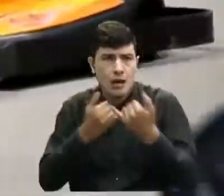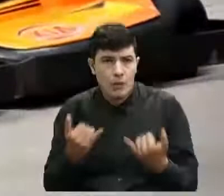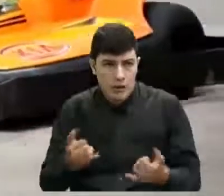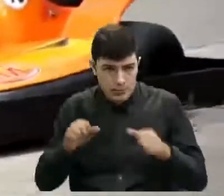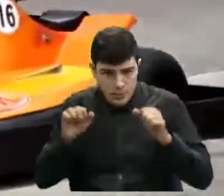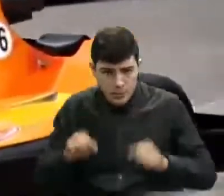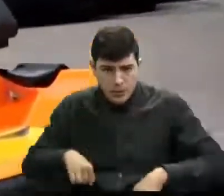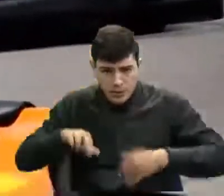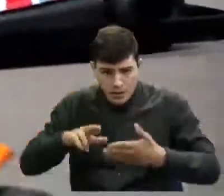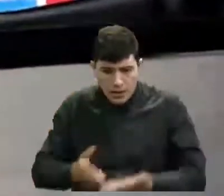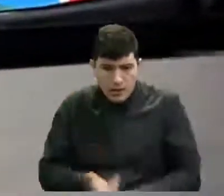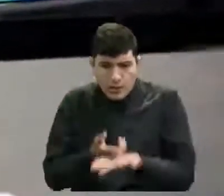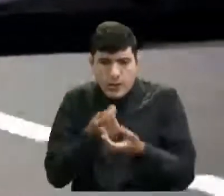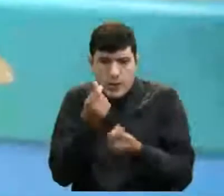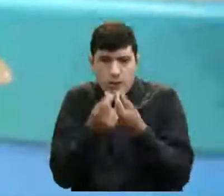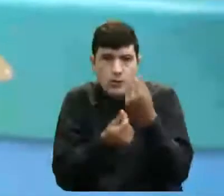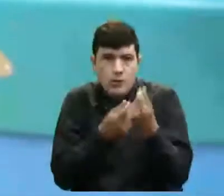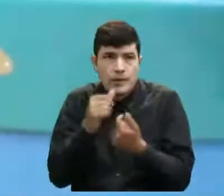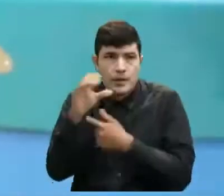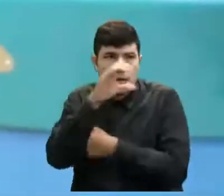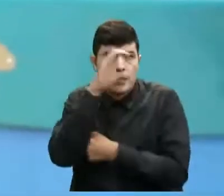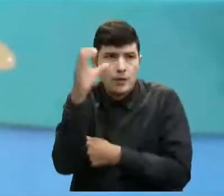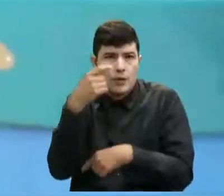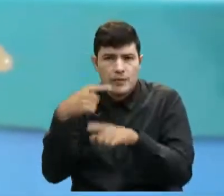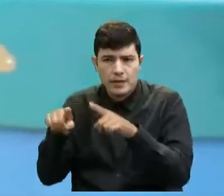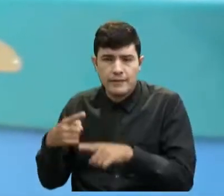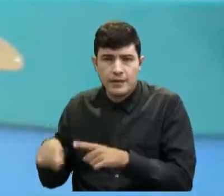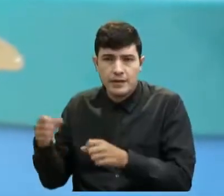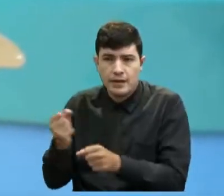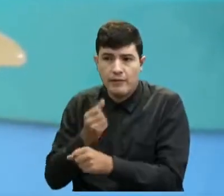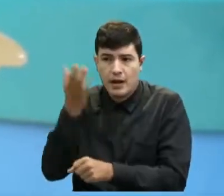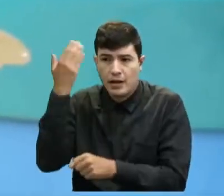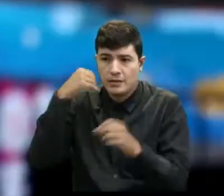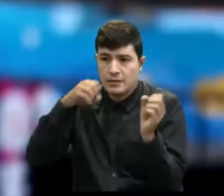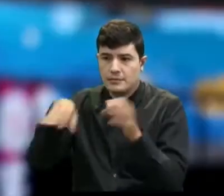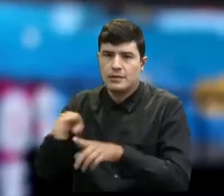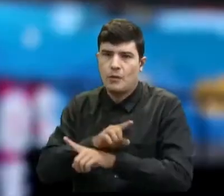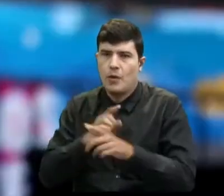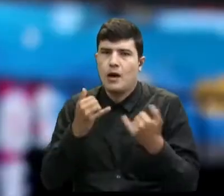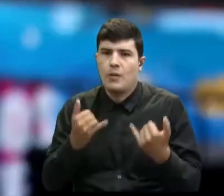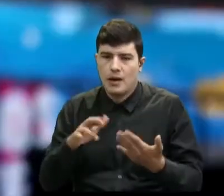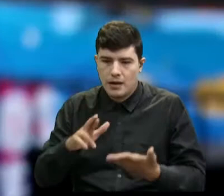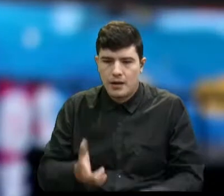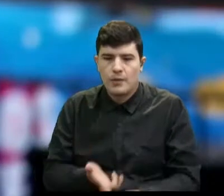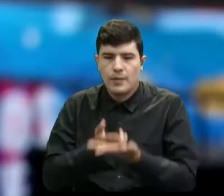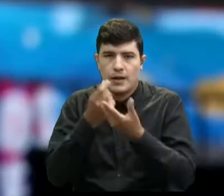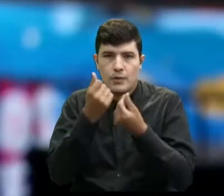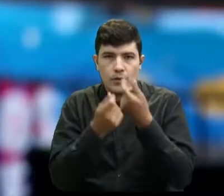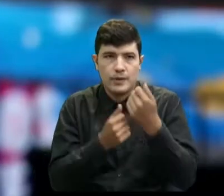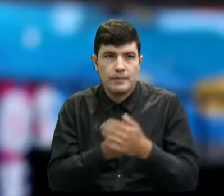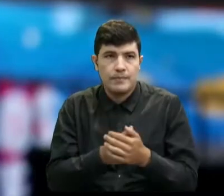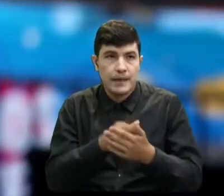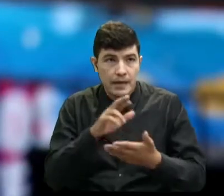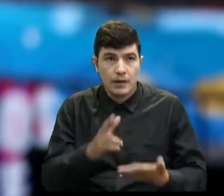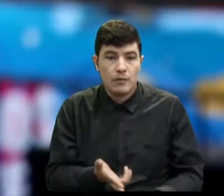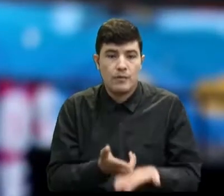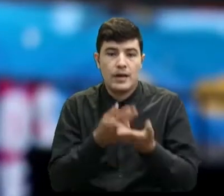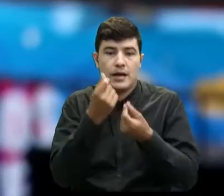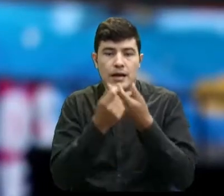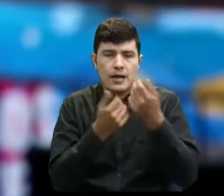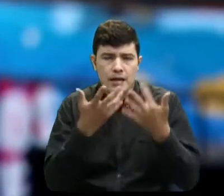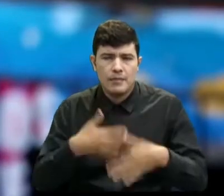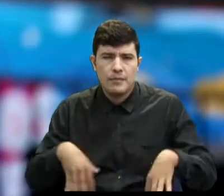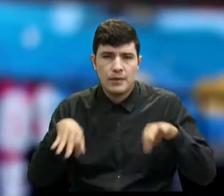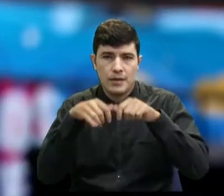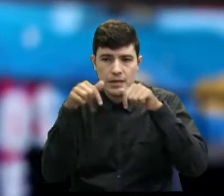la recuperación de la economía del país y de aquellos empleos que se creían perdidos. La reactivación económica es fundamental en todas las áreas, en todas las regiones